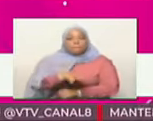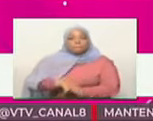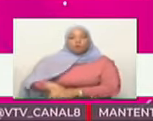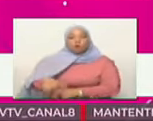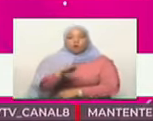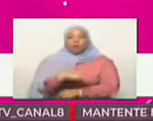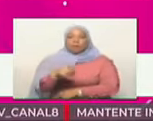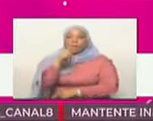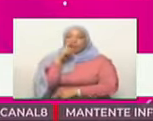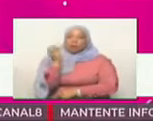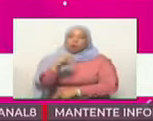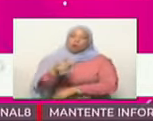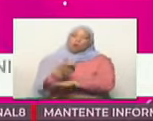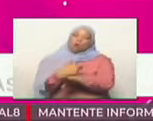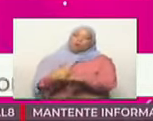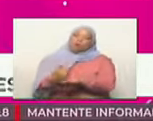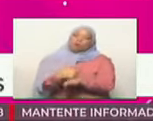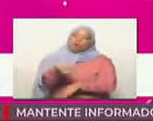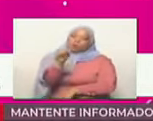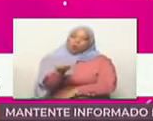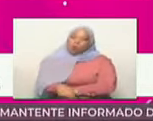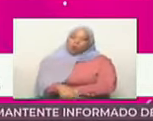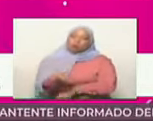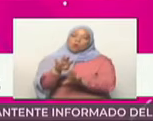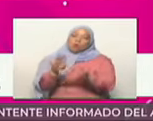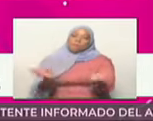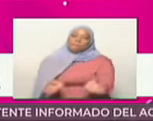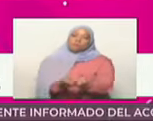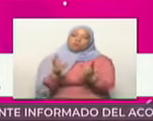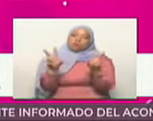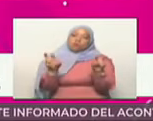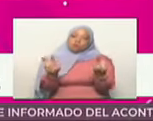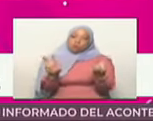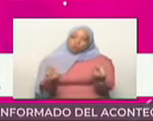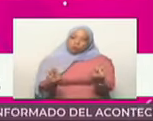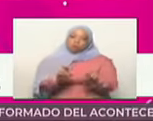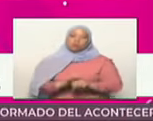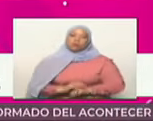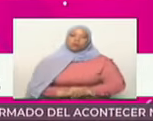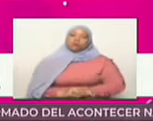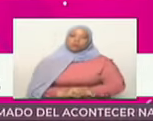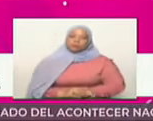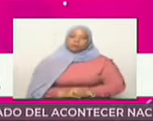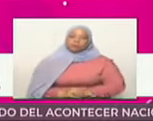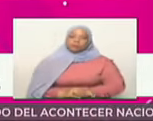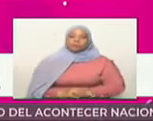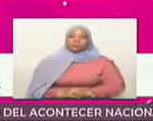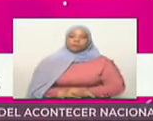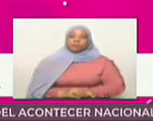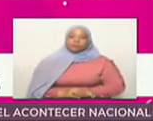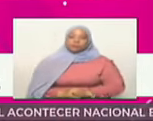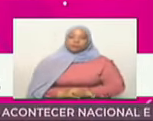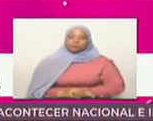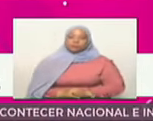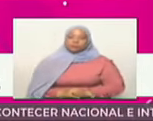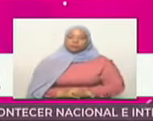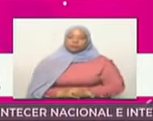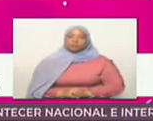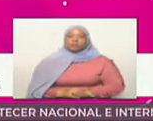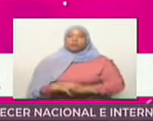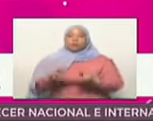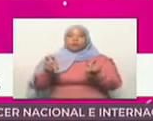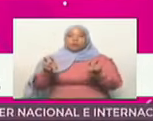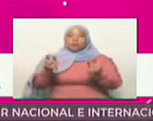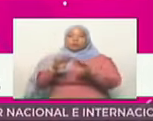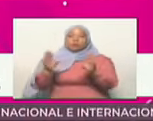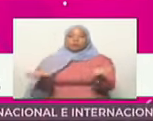la mayoría de los gobiernos hoy por hoy. Hay un mundo nuevo que nació, un mundo nuevo, un nuevo mundo